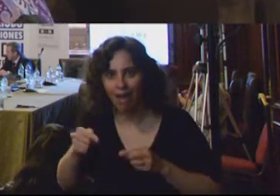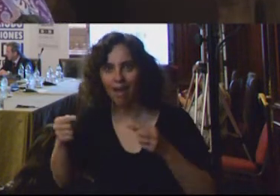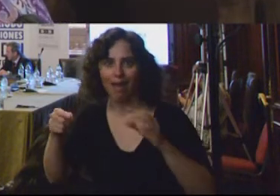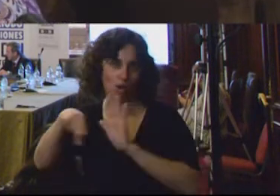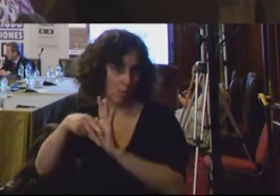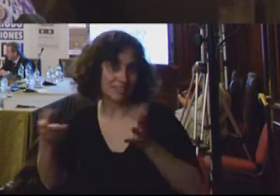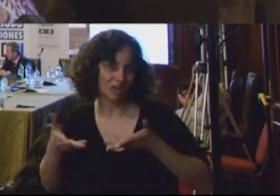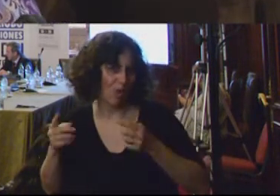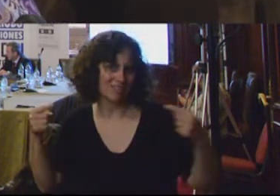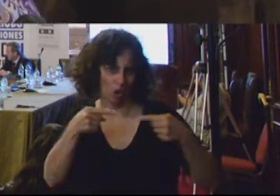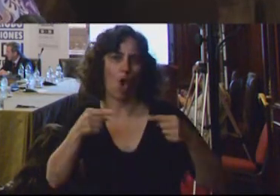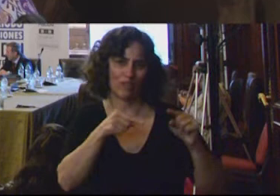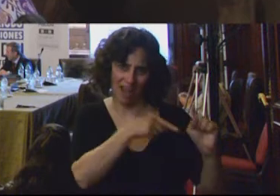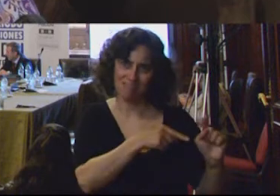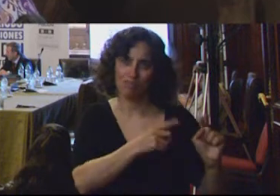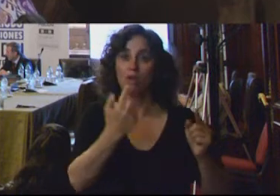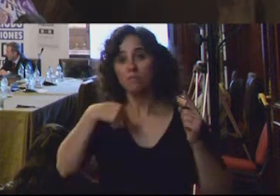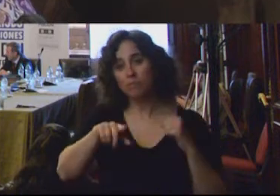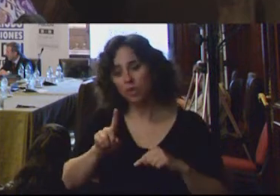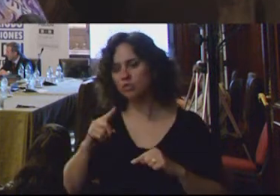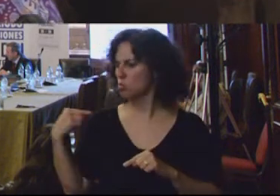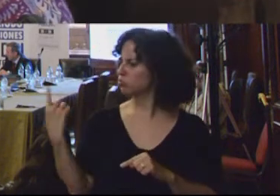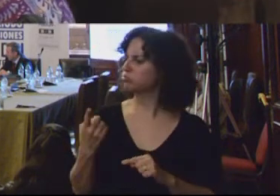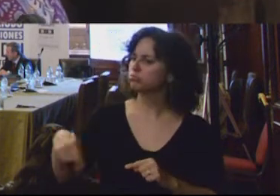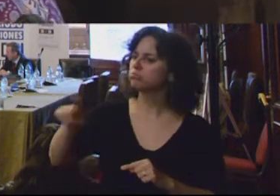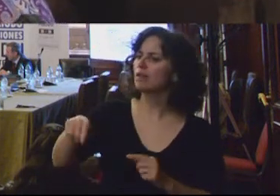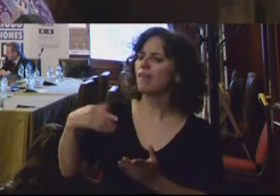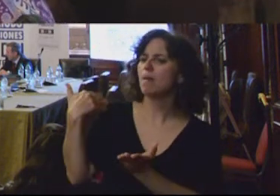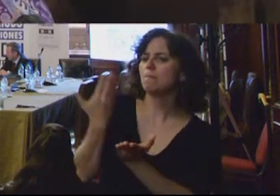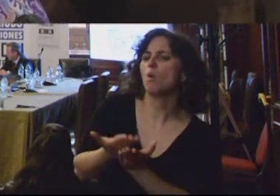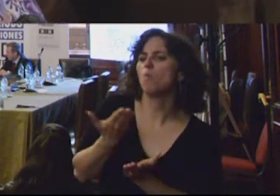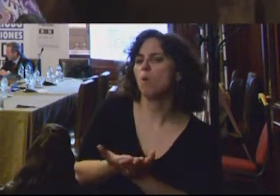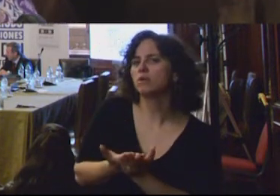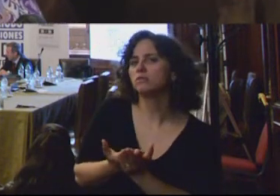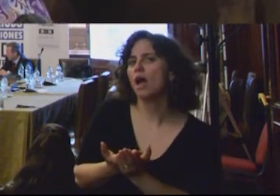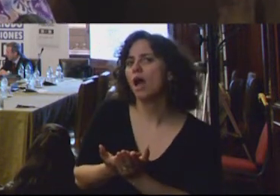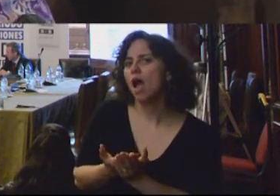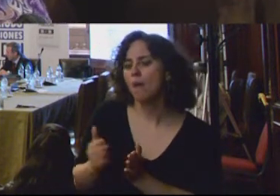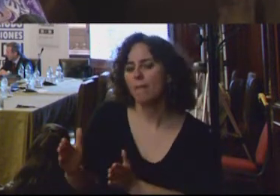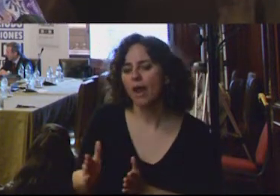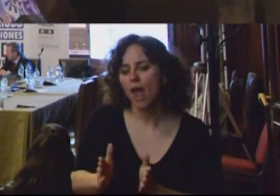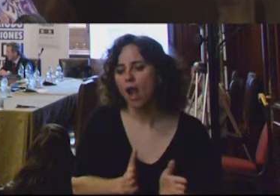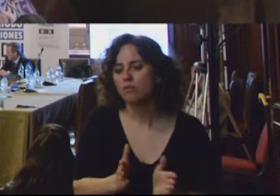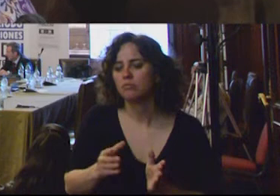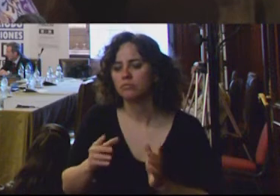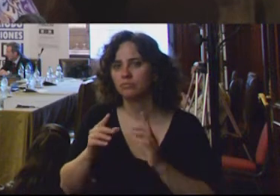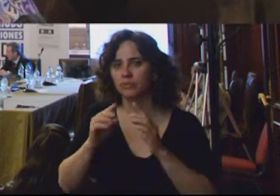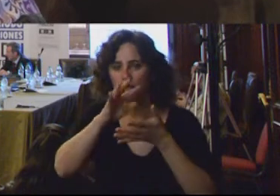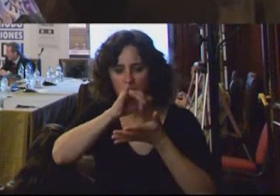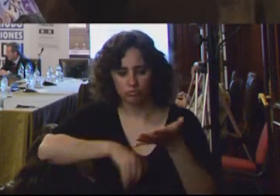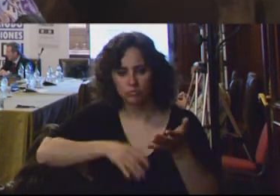¿Qué propuestas ustedes tienen? No sé si para la hoja de ruta en el momento de las